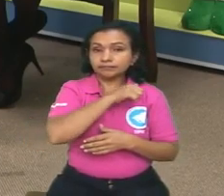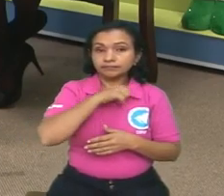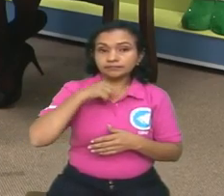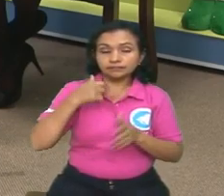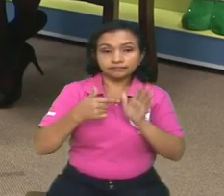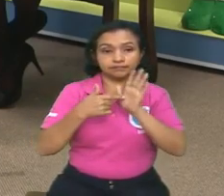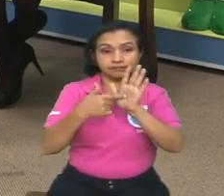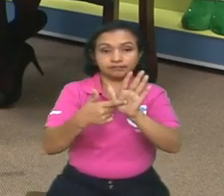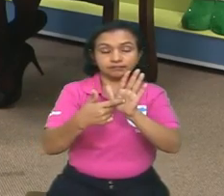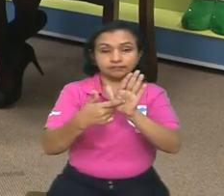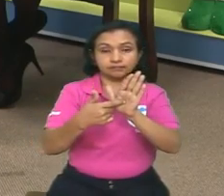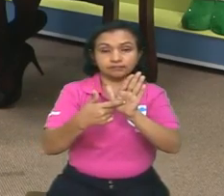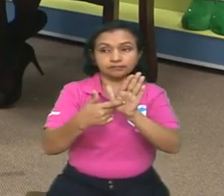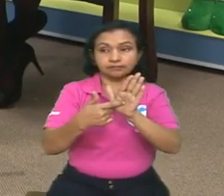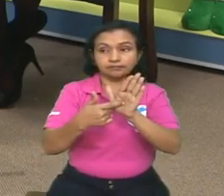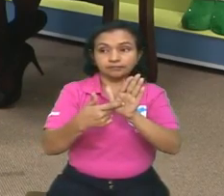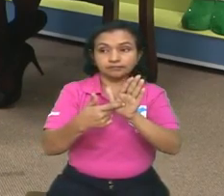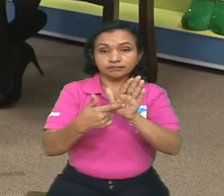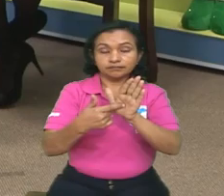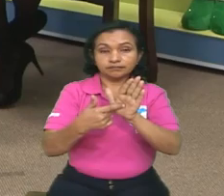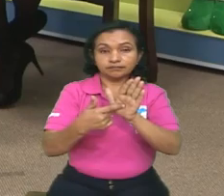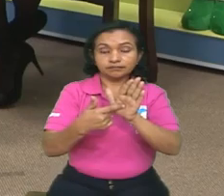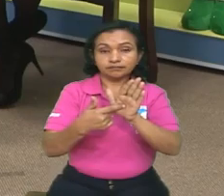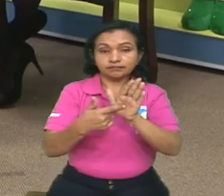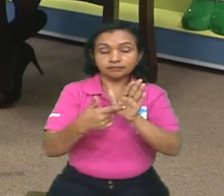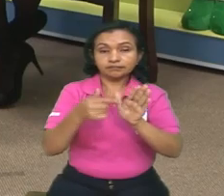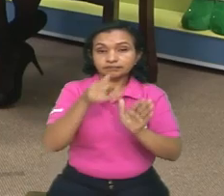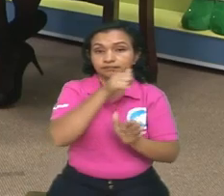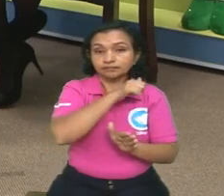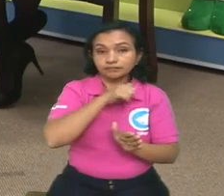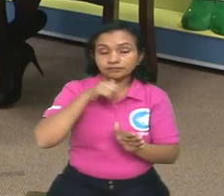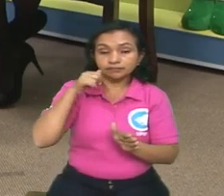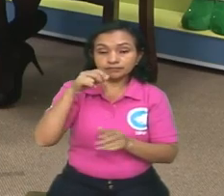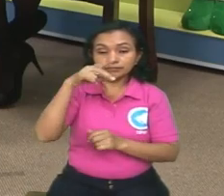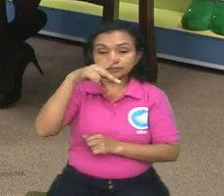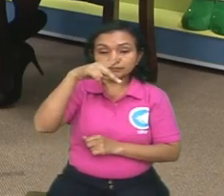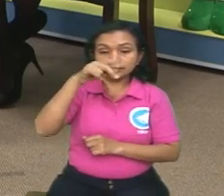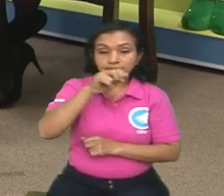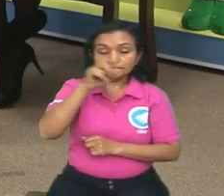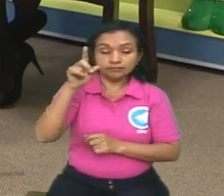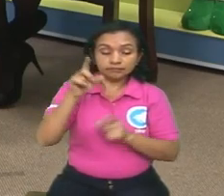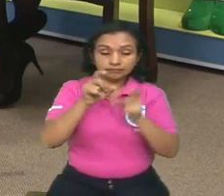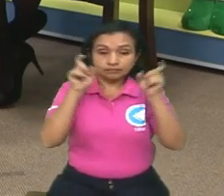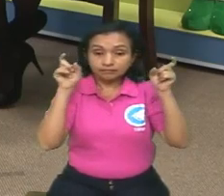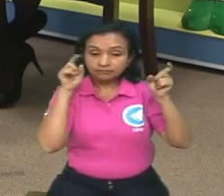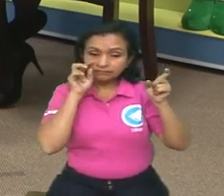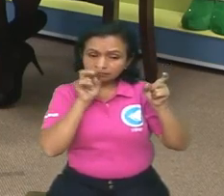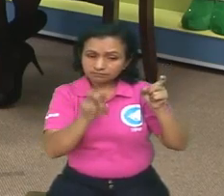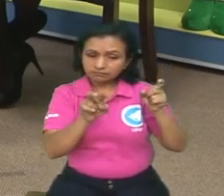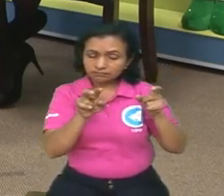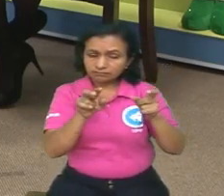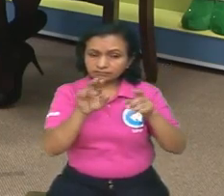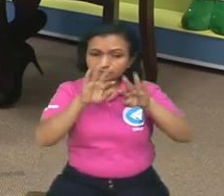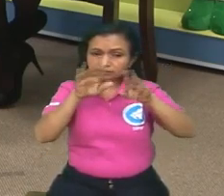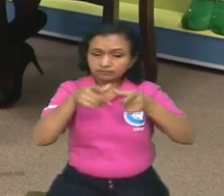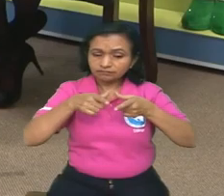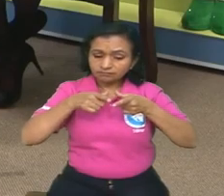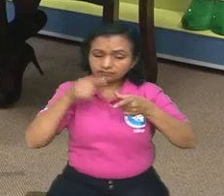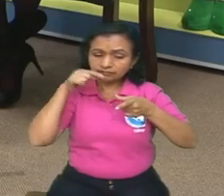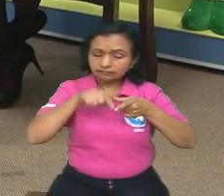usted no encuentra durante el examen del Papanicolaou alguna anormalidad dentro del cuello uterino de la